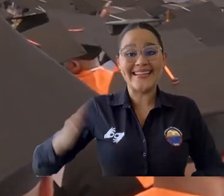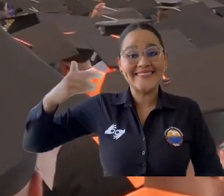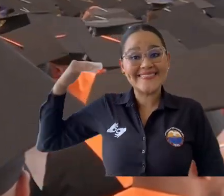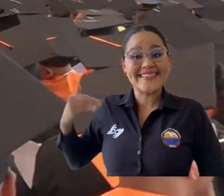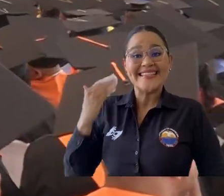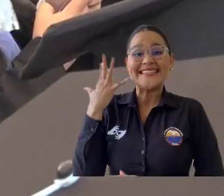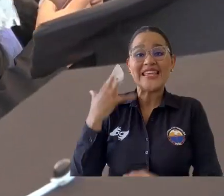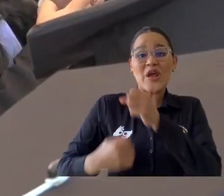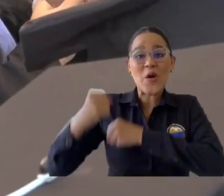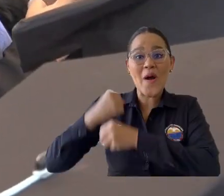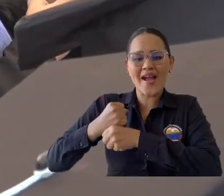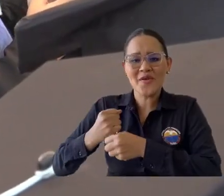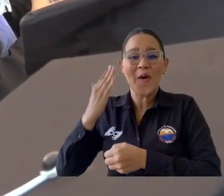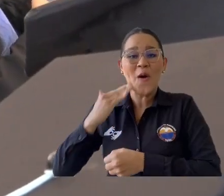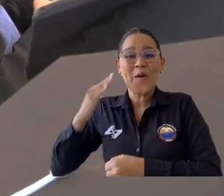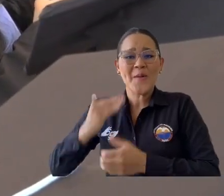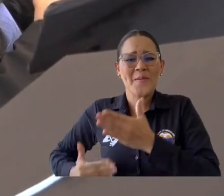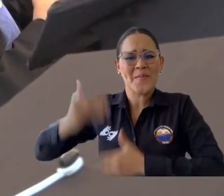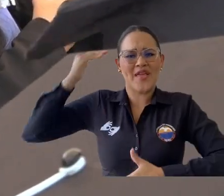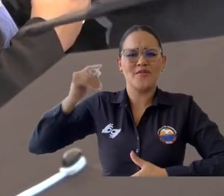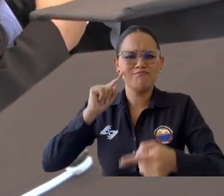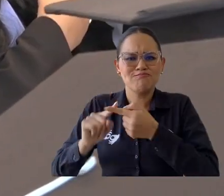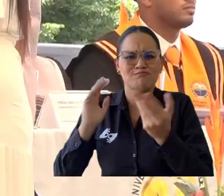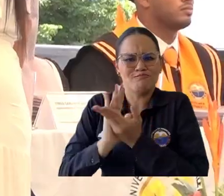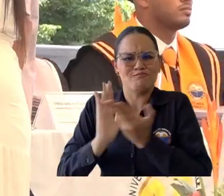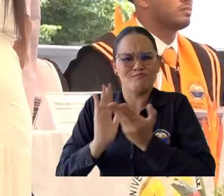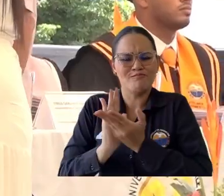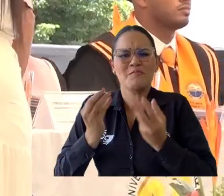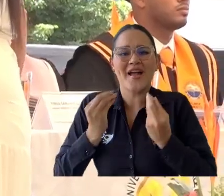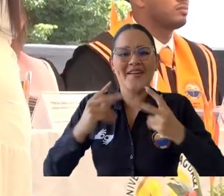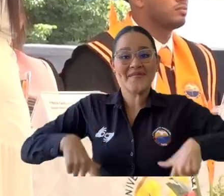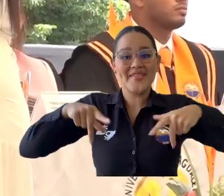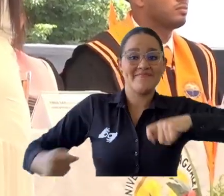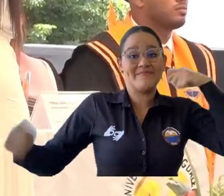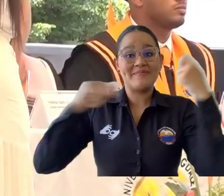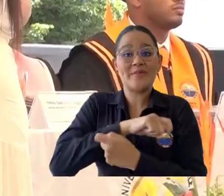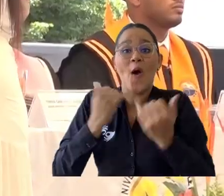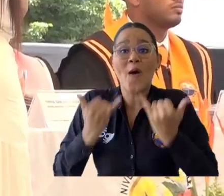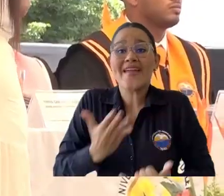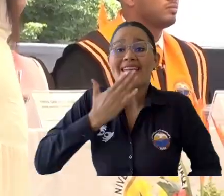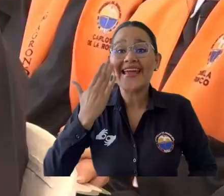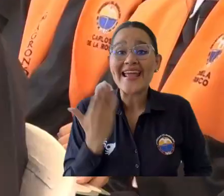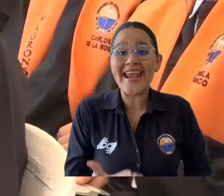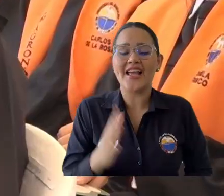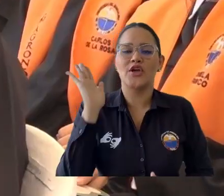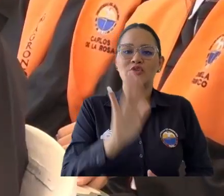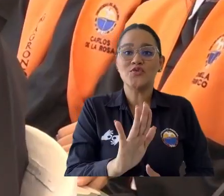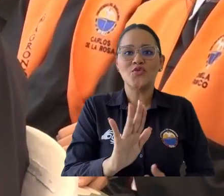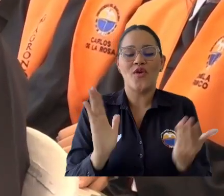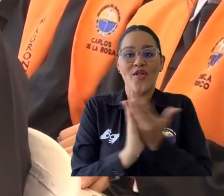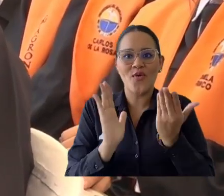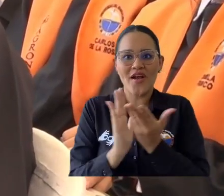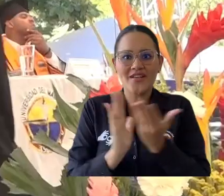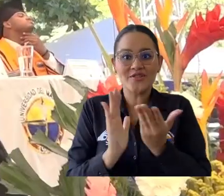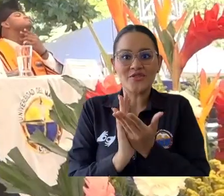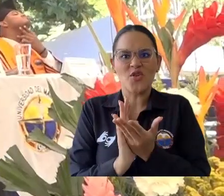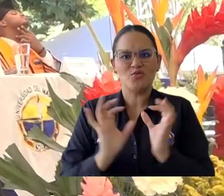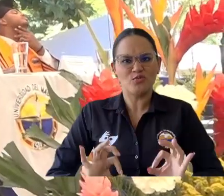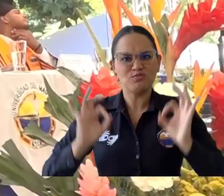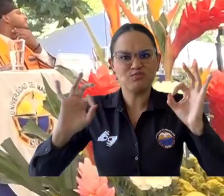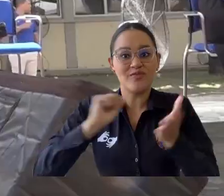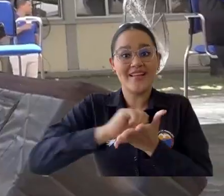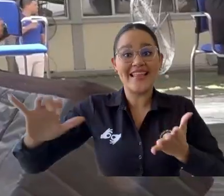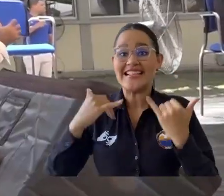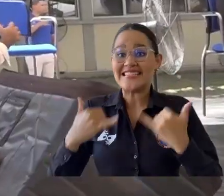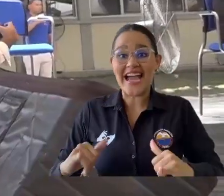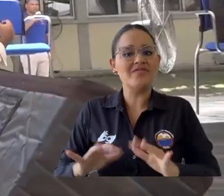Hace 5 años estos jóvenes empezaron a transformar sus vidas. Hoy, gracias a la educación superior gratuita y de calidad en la Universidad del Magdalena,